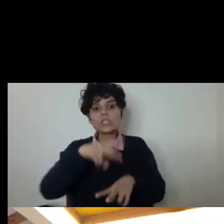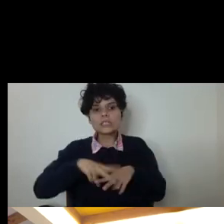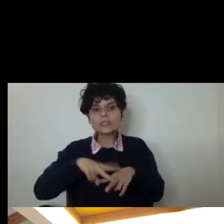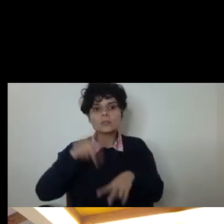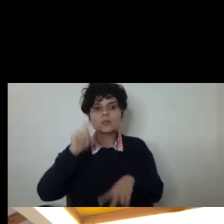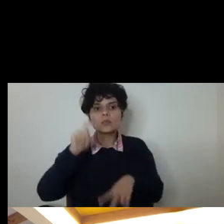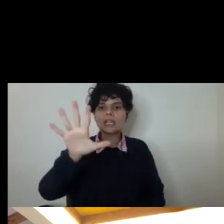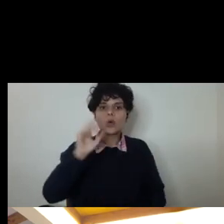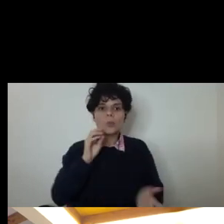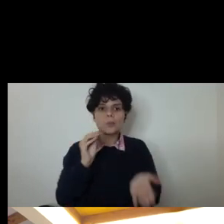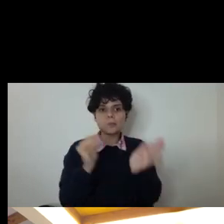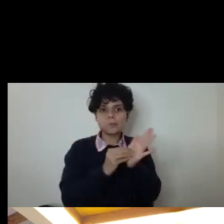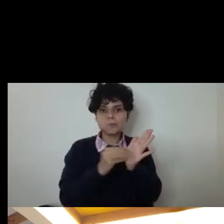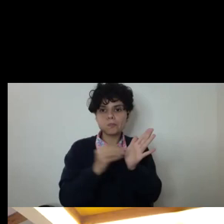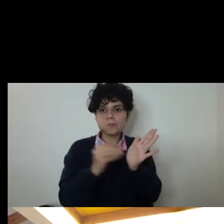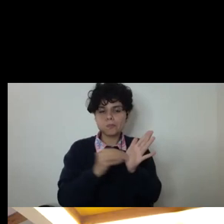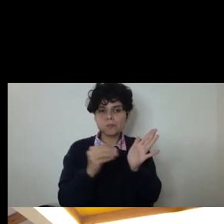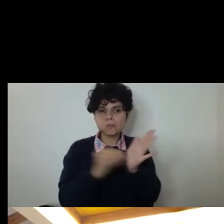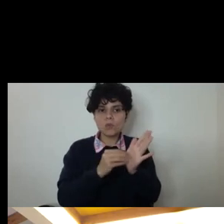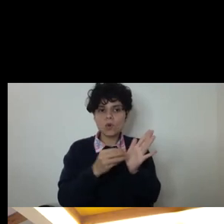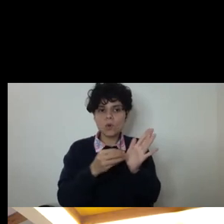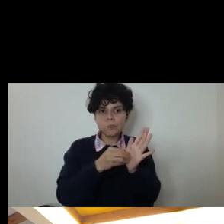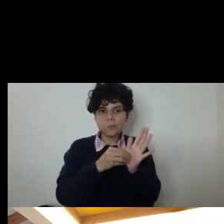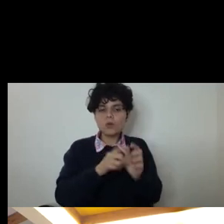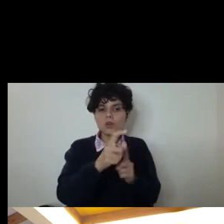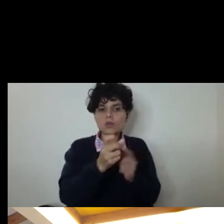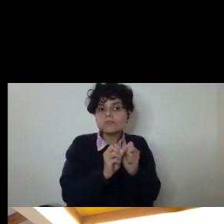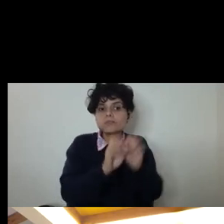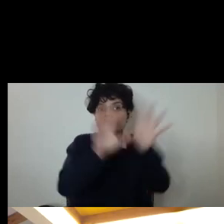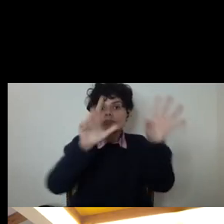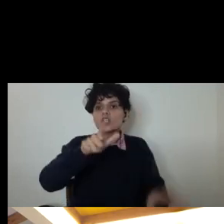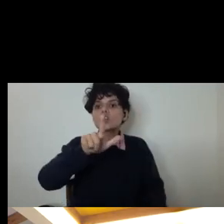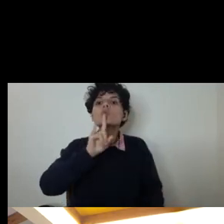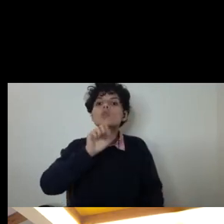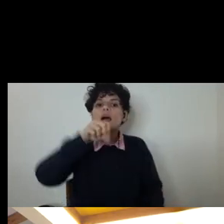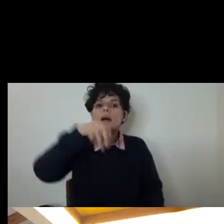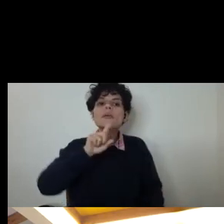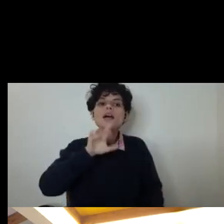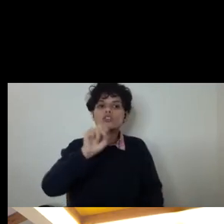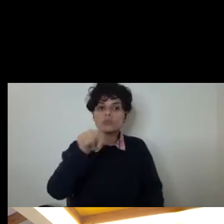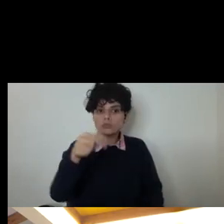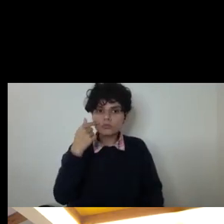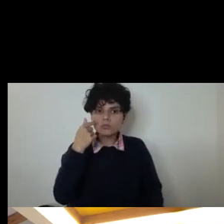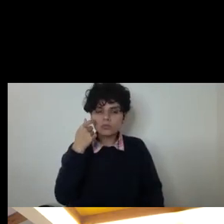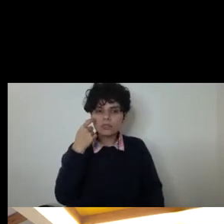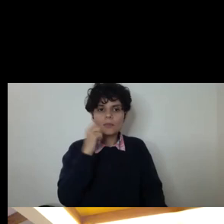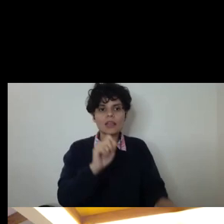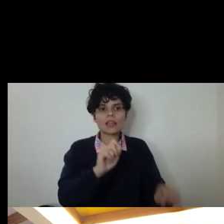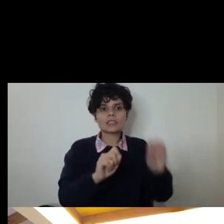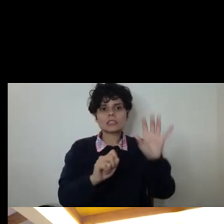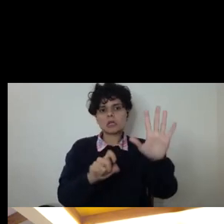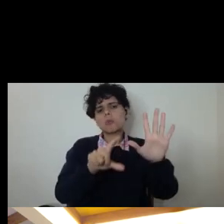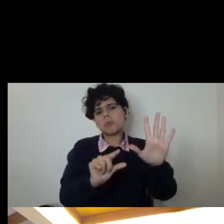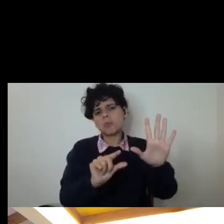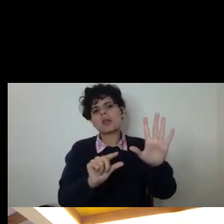para desenjaular glutamato y ustedes ven que aquí la señal no llega muy lejos, 10 pulsos y 20 pulsos, ahí tenemos